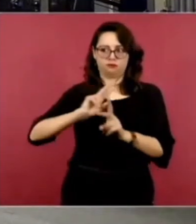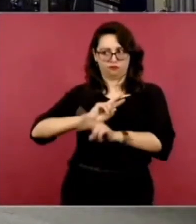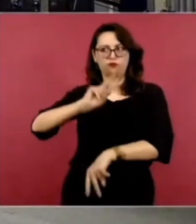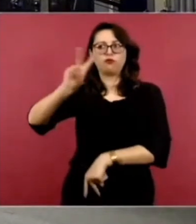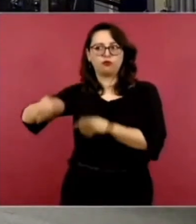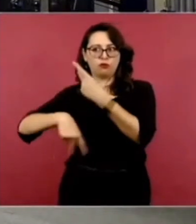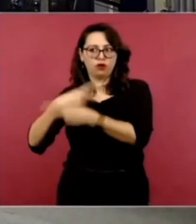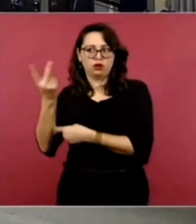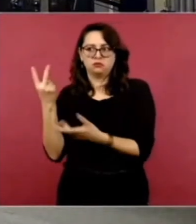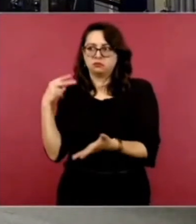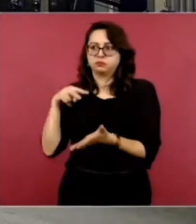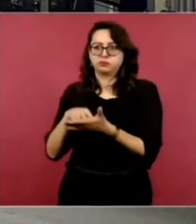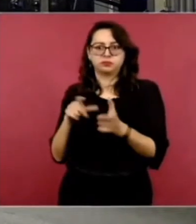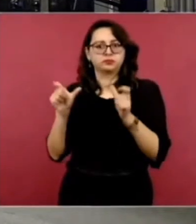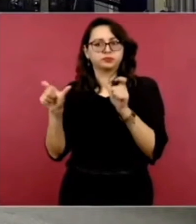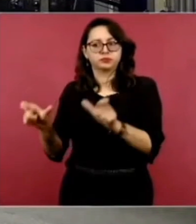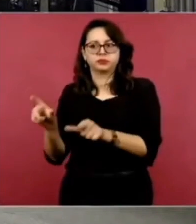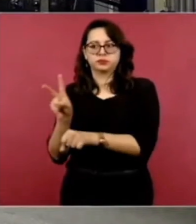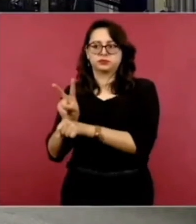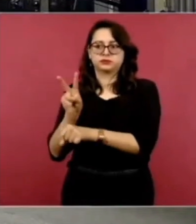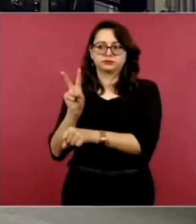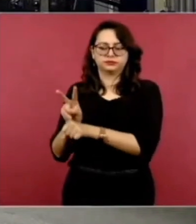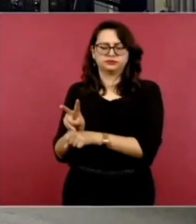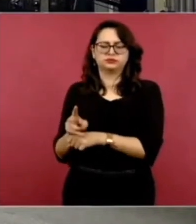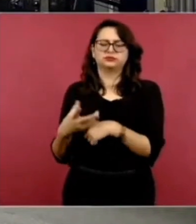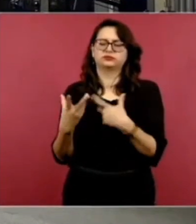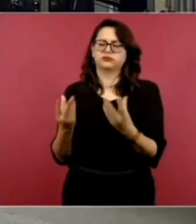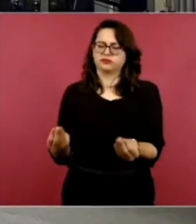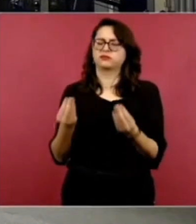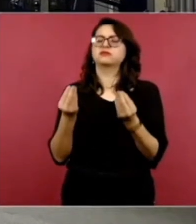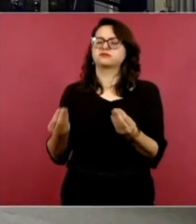hay pues mucha presencia,